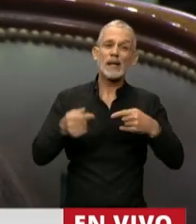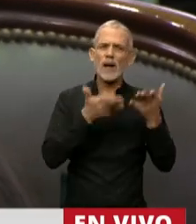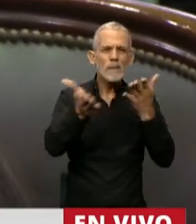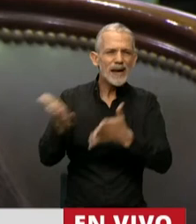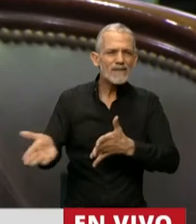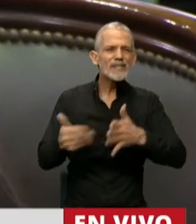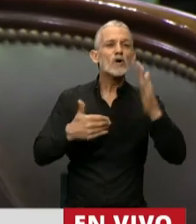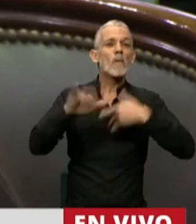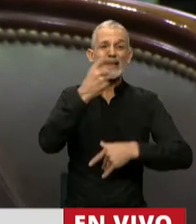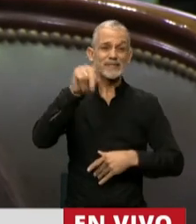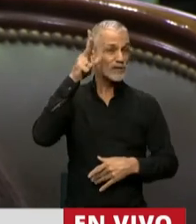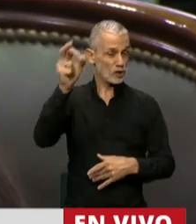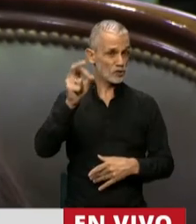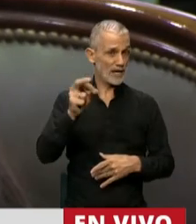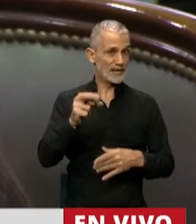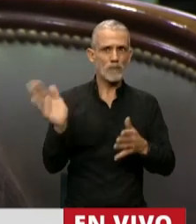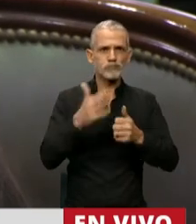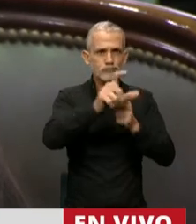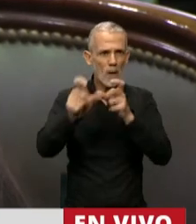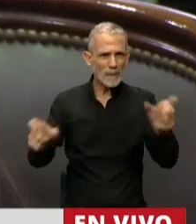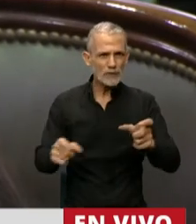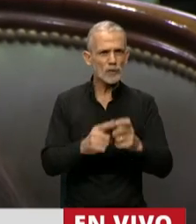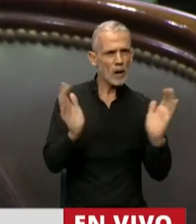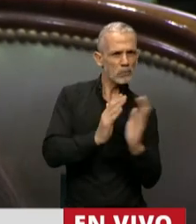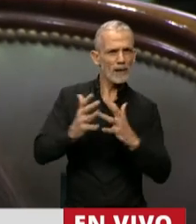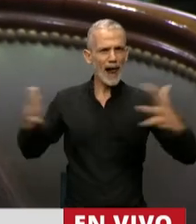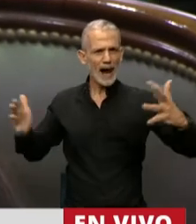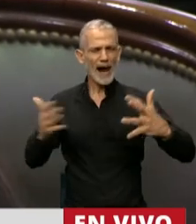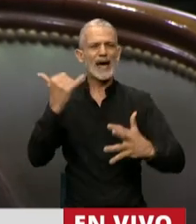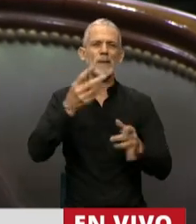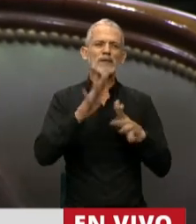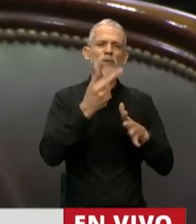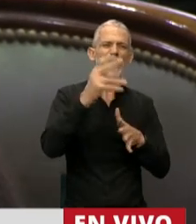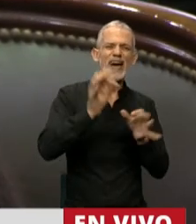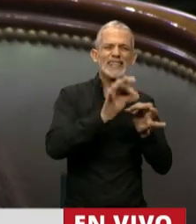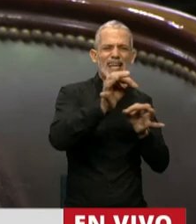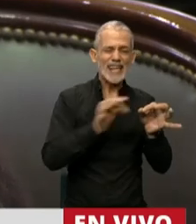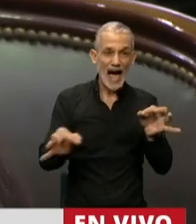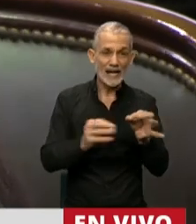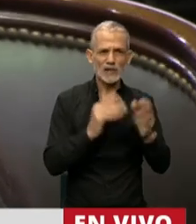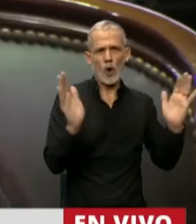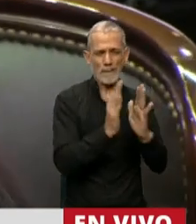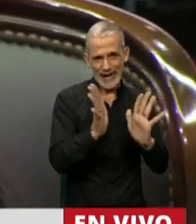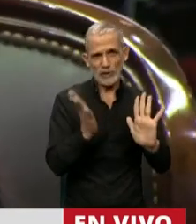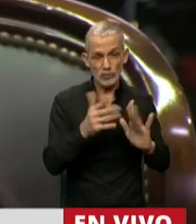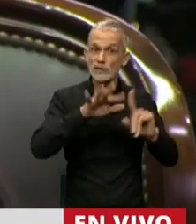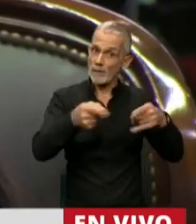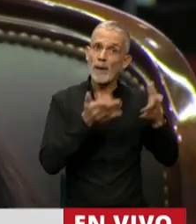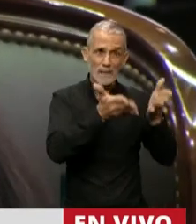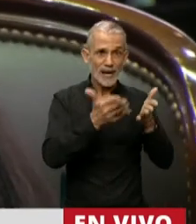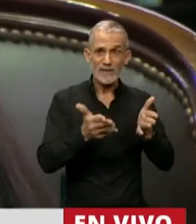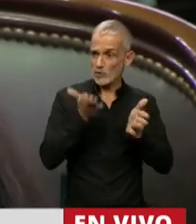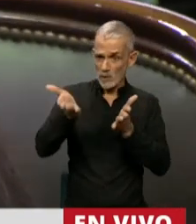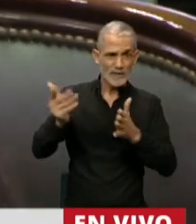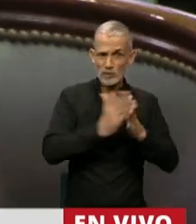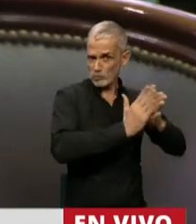más de 280 productores pequeños y medianos que tienen una escala de entre 20 hectáreas y menos de producción. Con lo cual creo que la